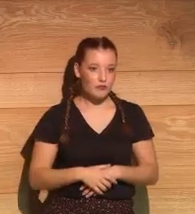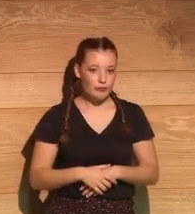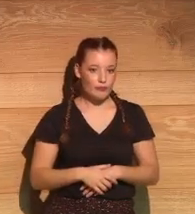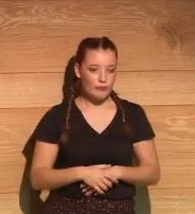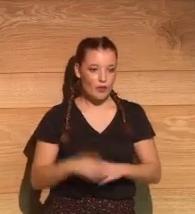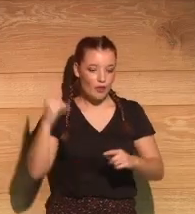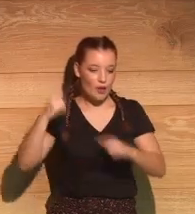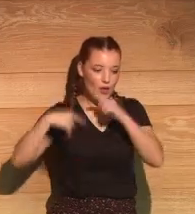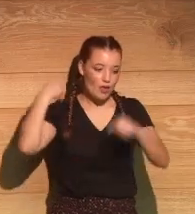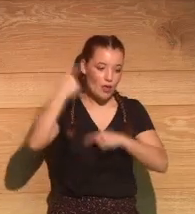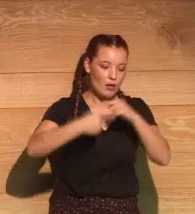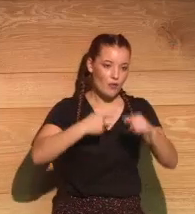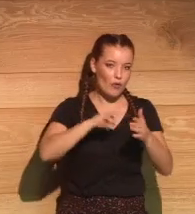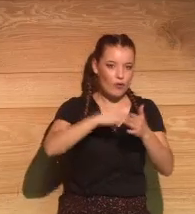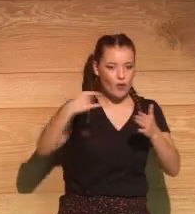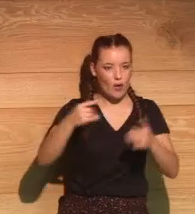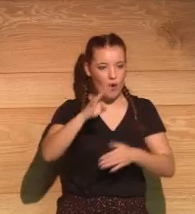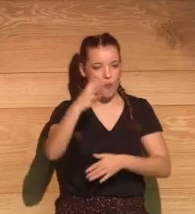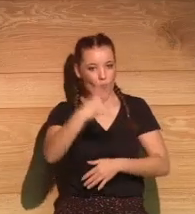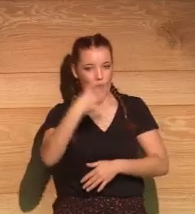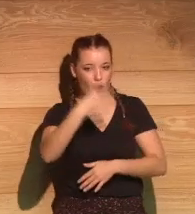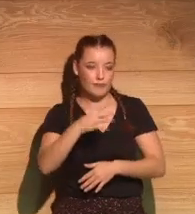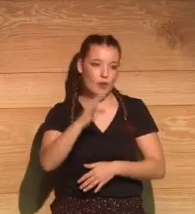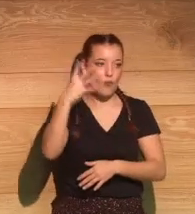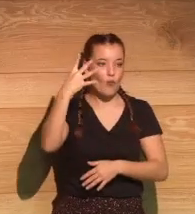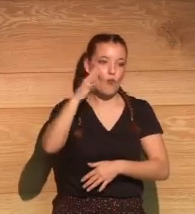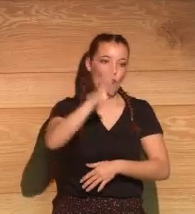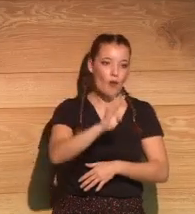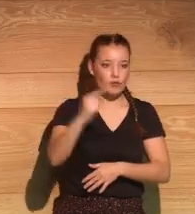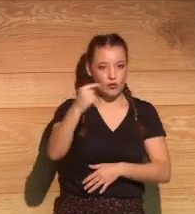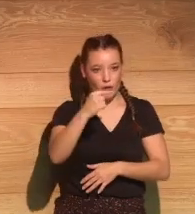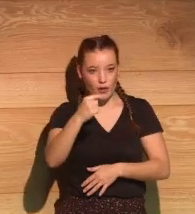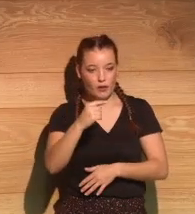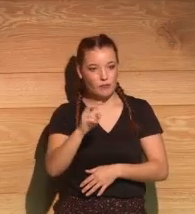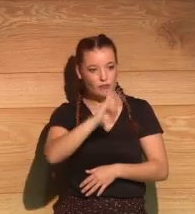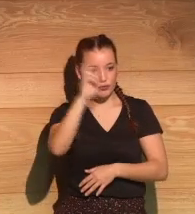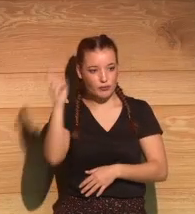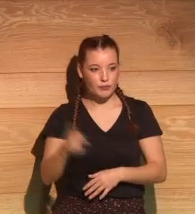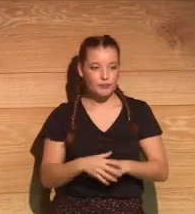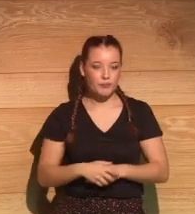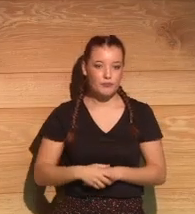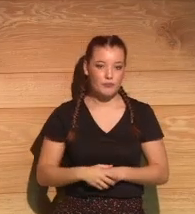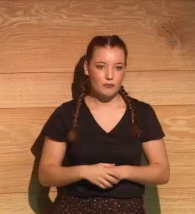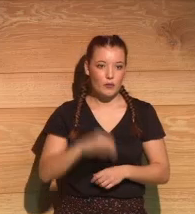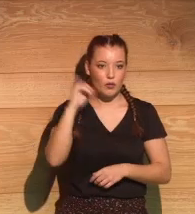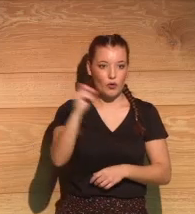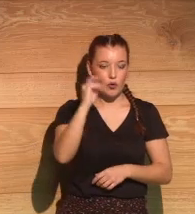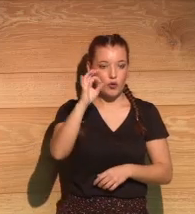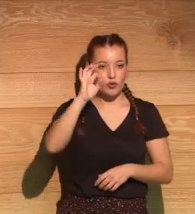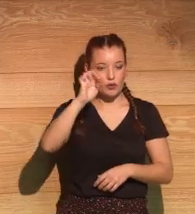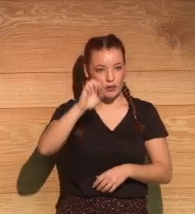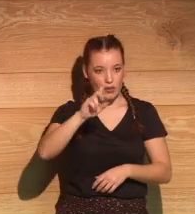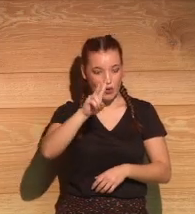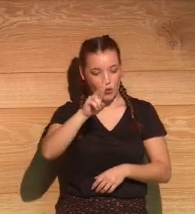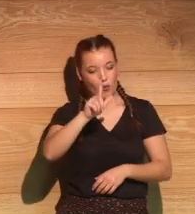cuarta, tecnología, 4G, lo que toque, ¿no? José Luis San Pedro era un ejemplo muy interesante, una refutación